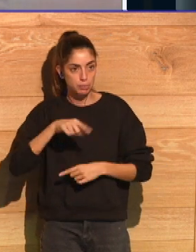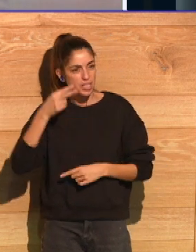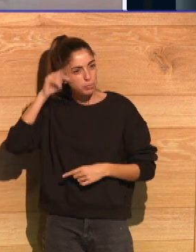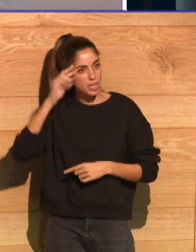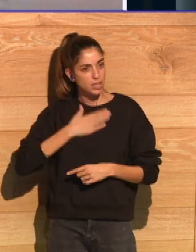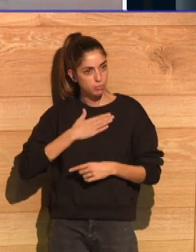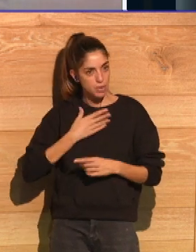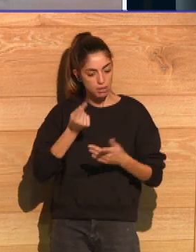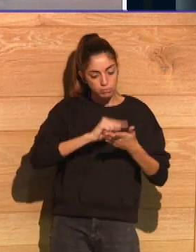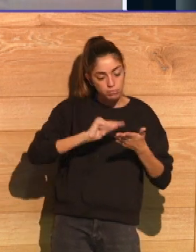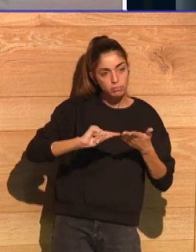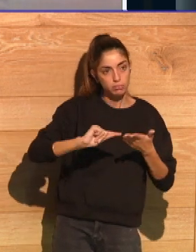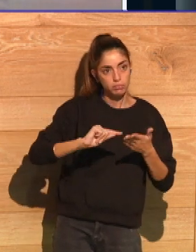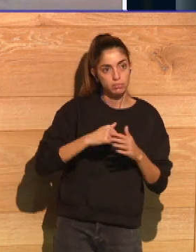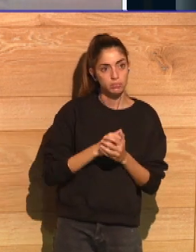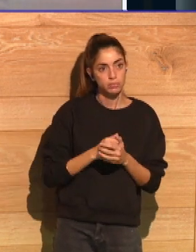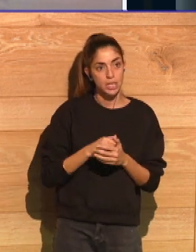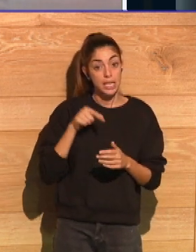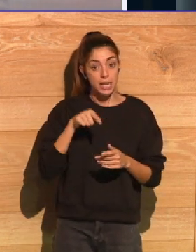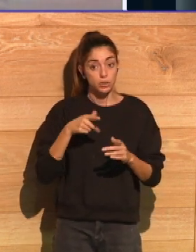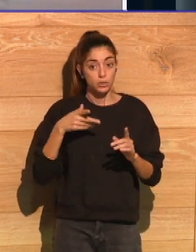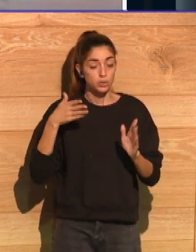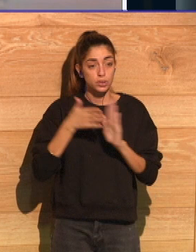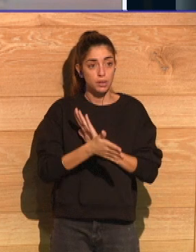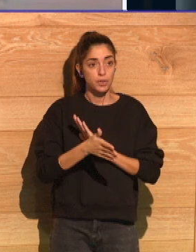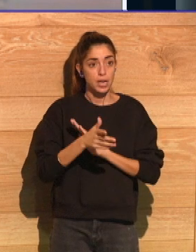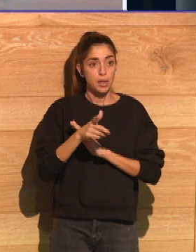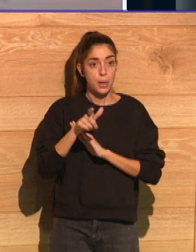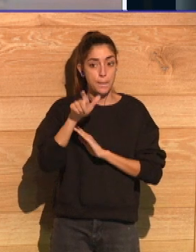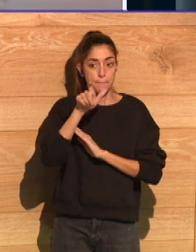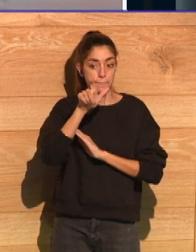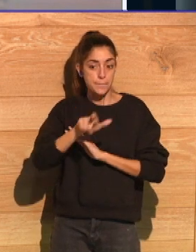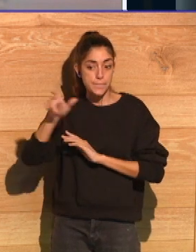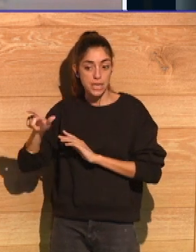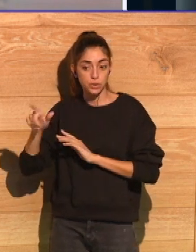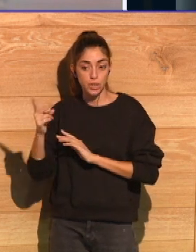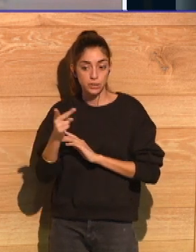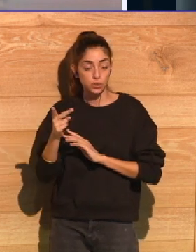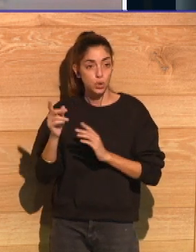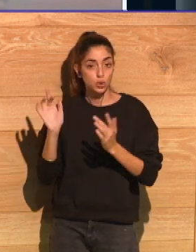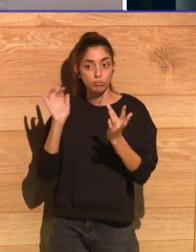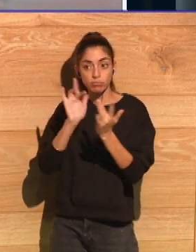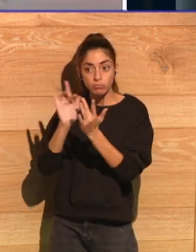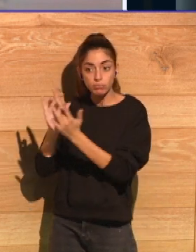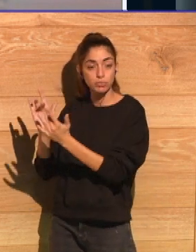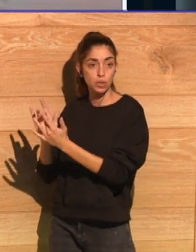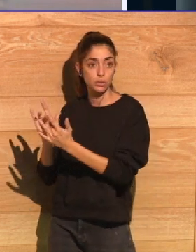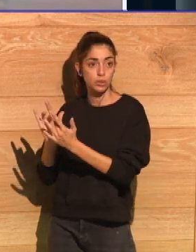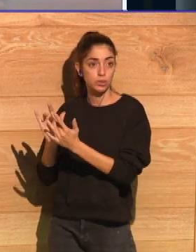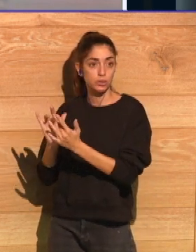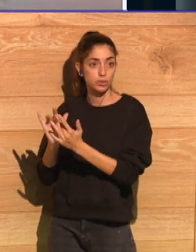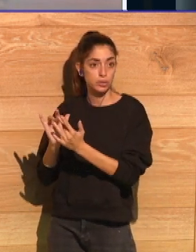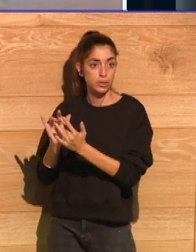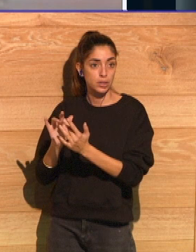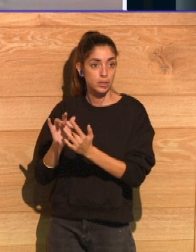Y creo que eso ha hecho posible que otras personas hayan conectado con esa infancia, a lo mejor inusual o